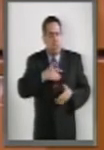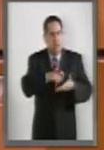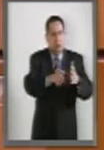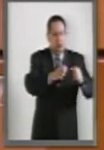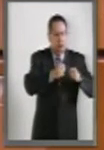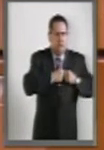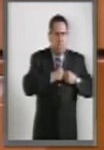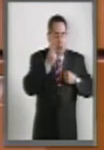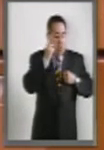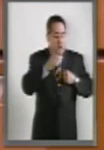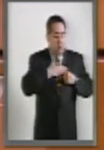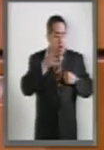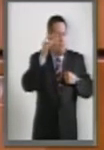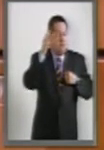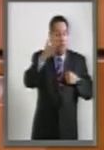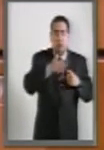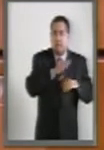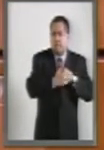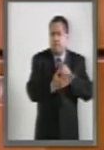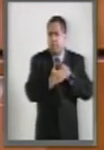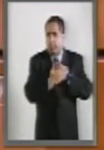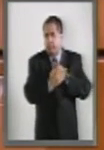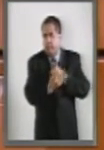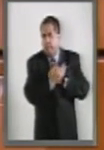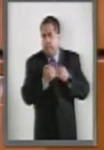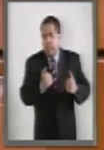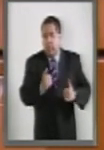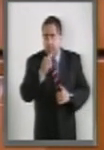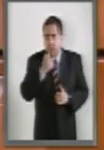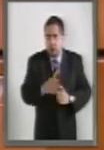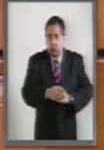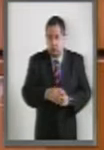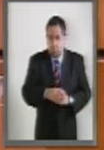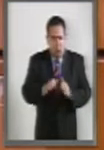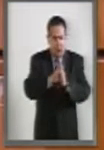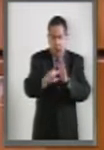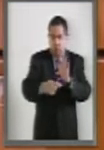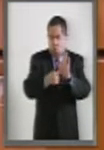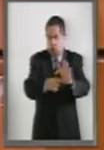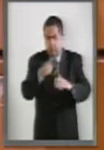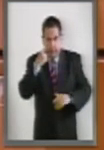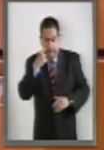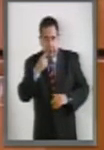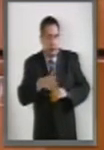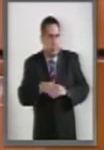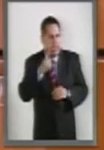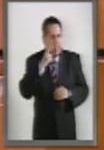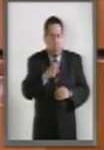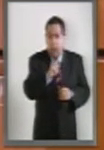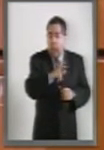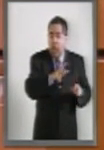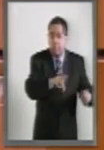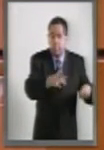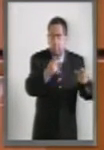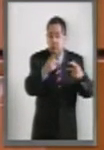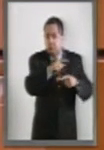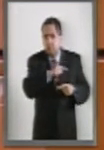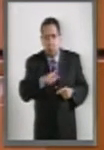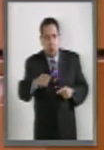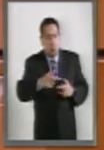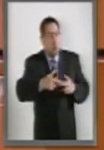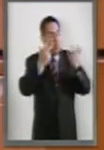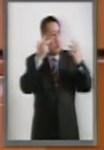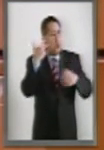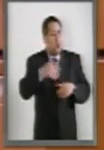patrimonio familiar. Como ejemplo, compañeras y compañeros, se observan ventas internas récord